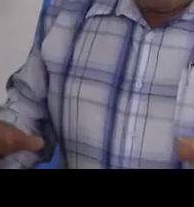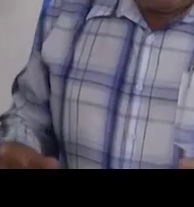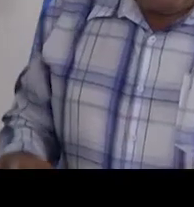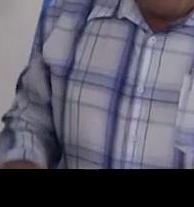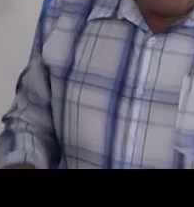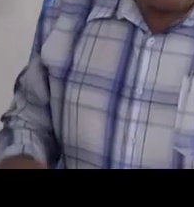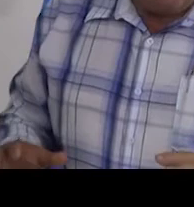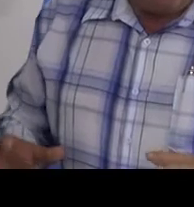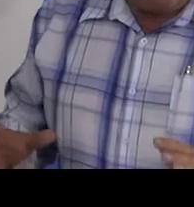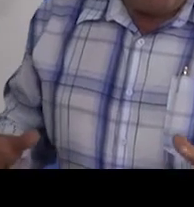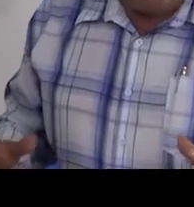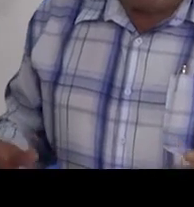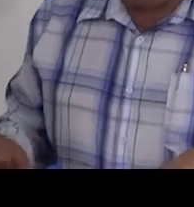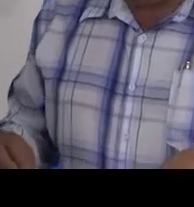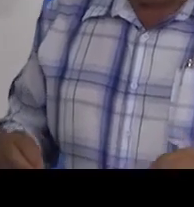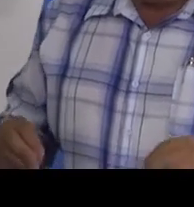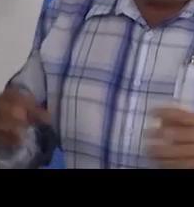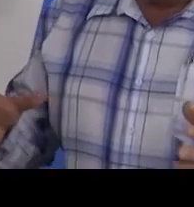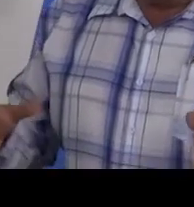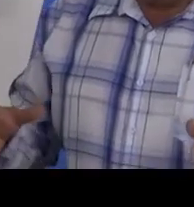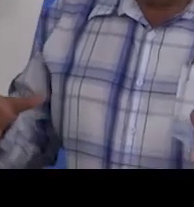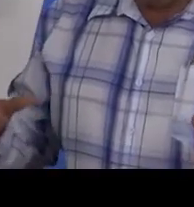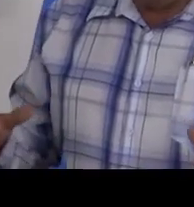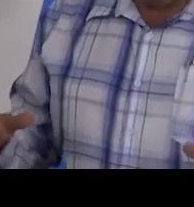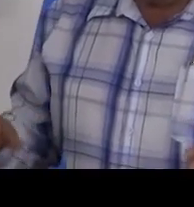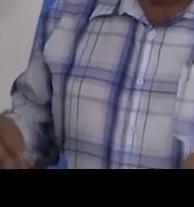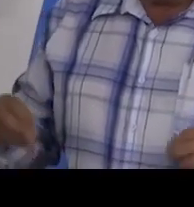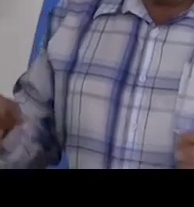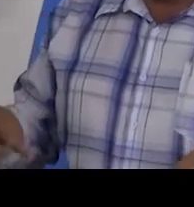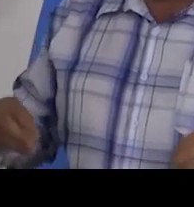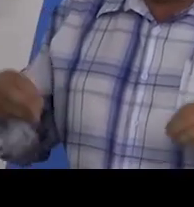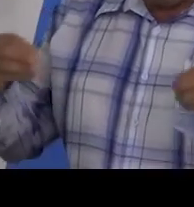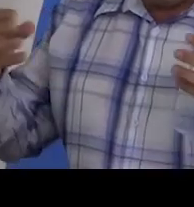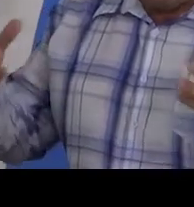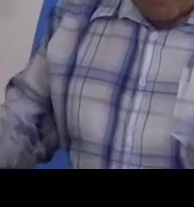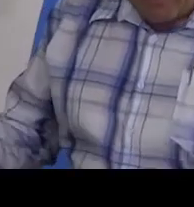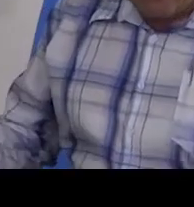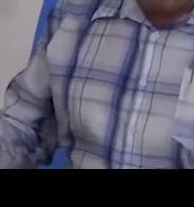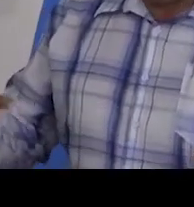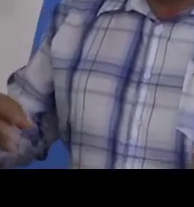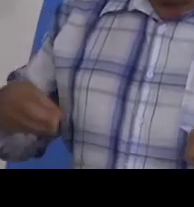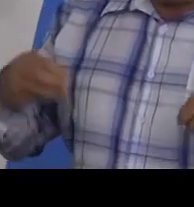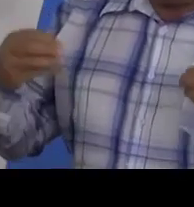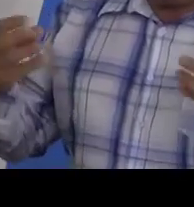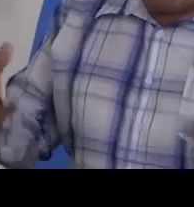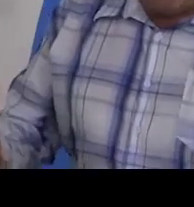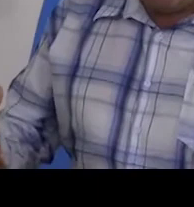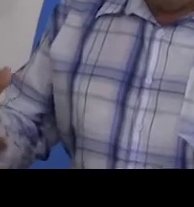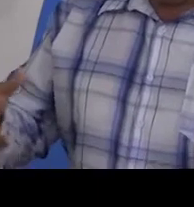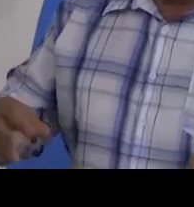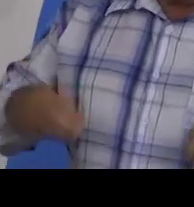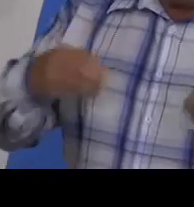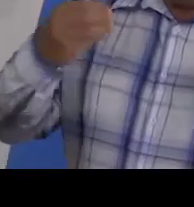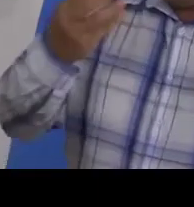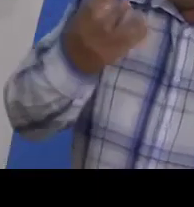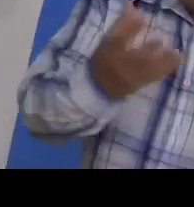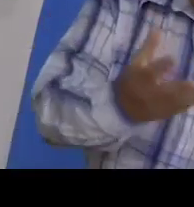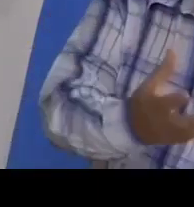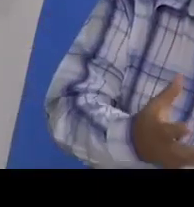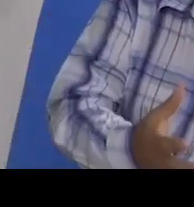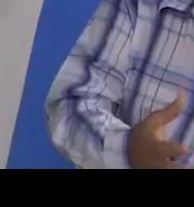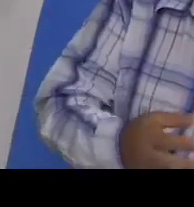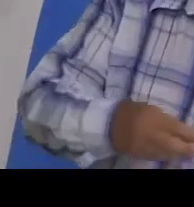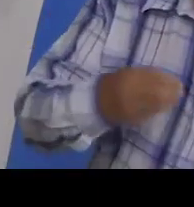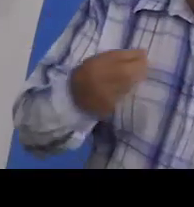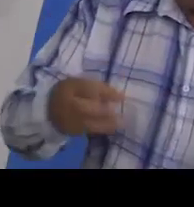Recuerden todas las actividades que le estamos proponiendo, que no es para cargarlo de contenido, sino que es para sistematizar, para reforzar, para los alumnos que